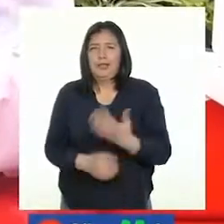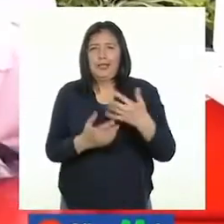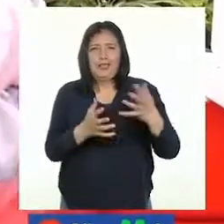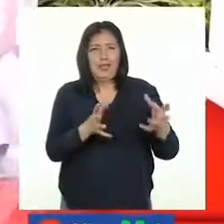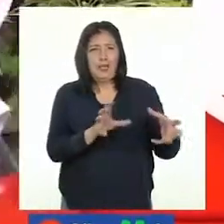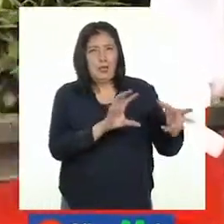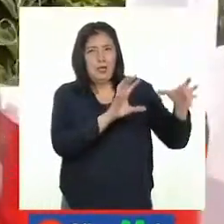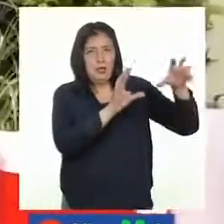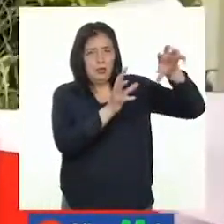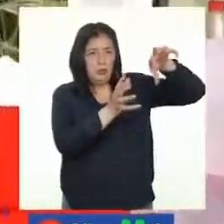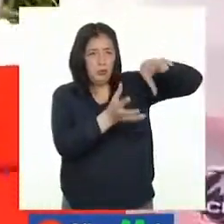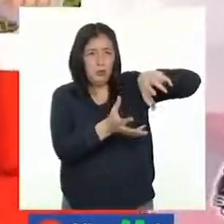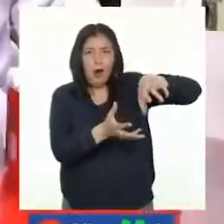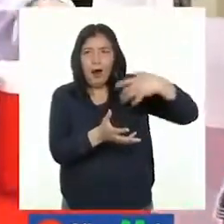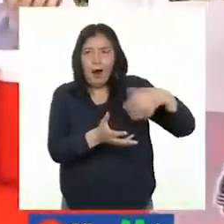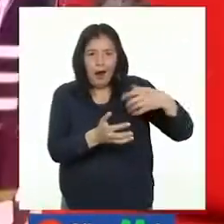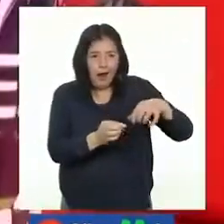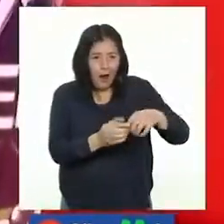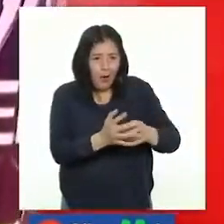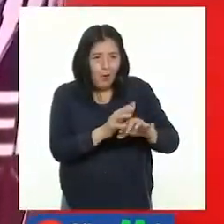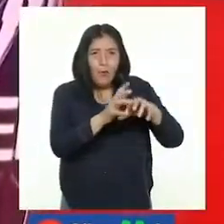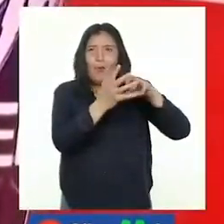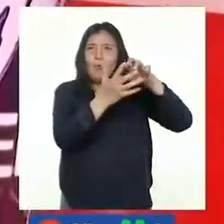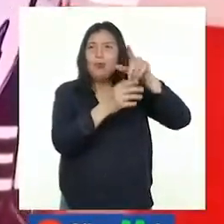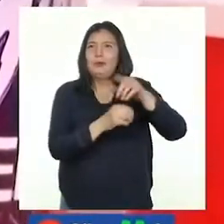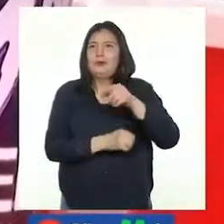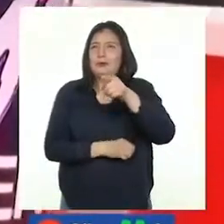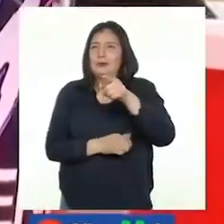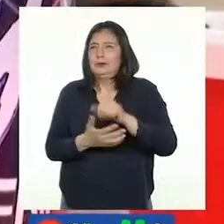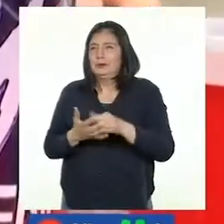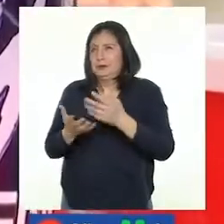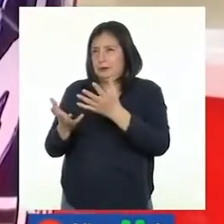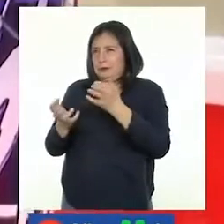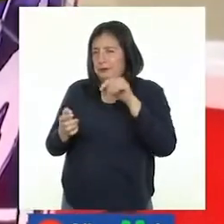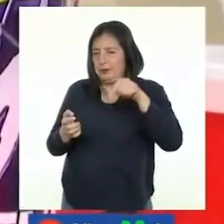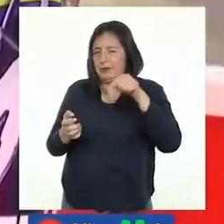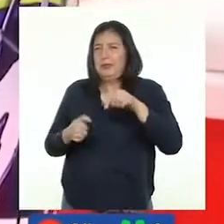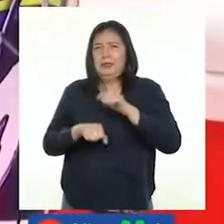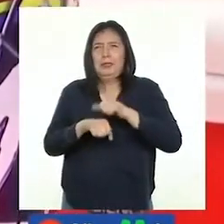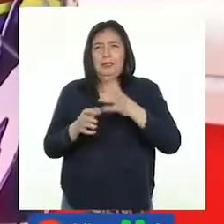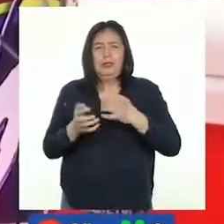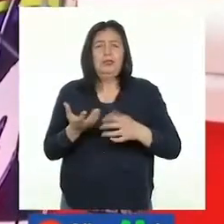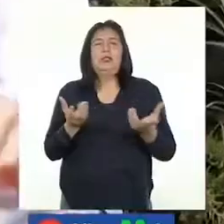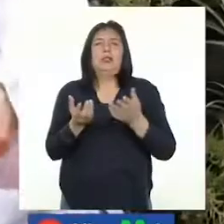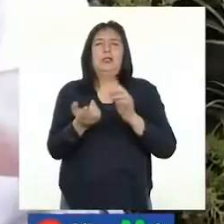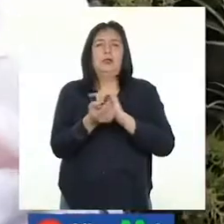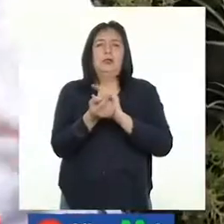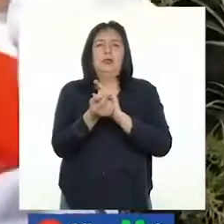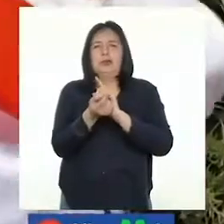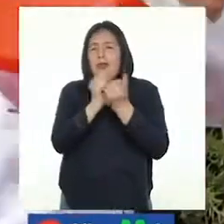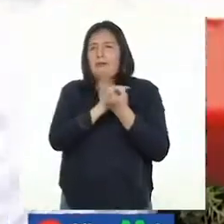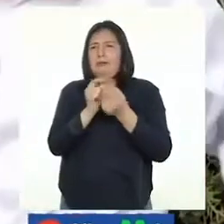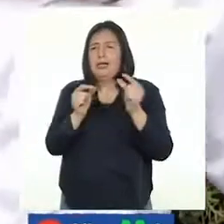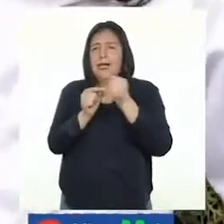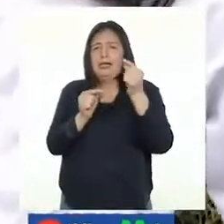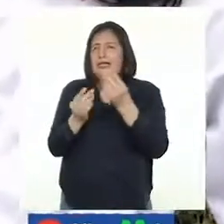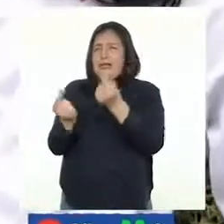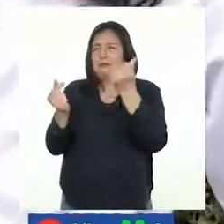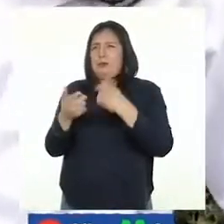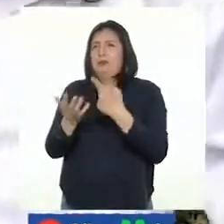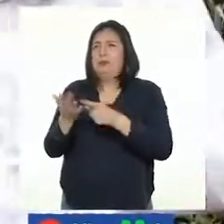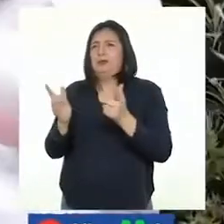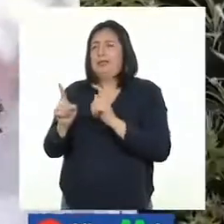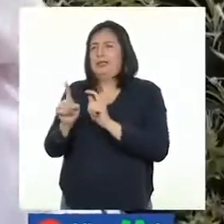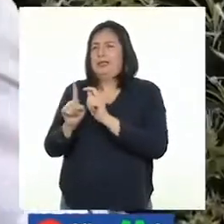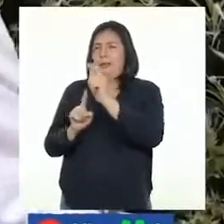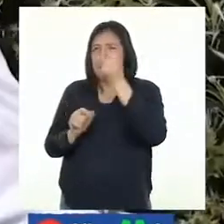¡Yeah! Todo. Una nube. Exacto. Y ahora, si queremos hacer que este hielo se sublime de manera instantánea, lo que vamos a hacer es subirle